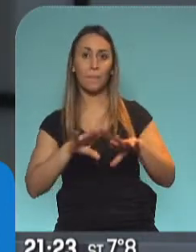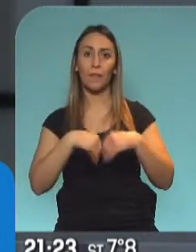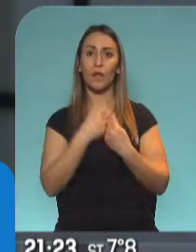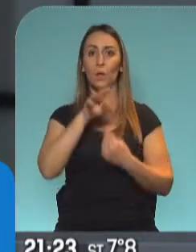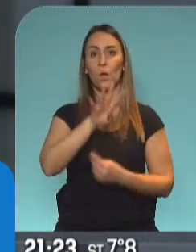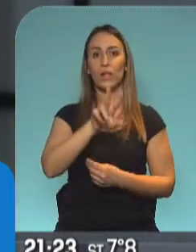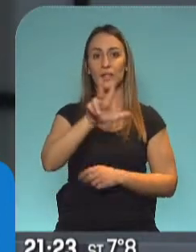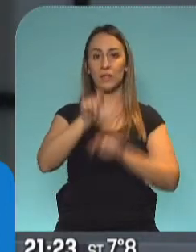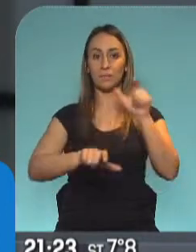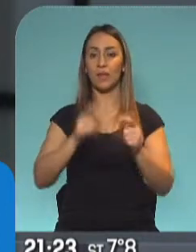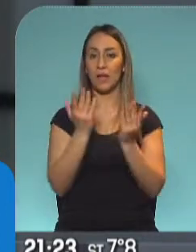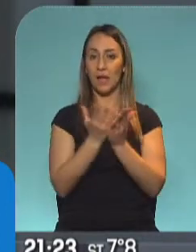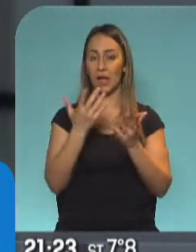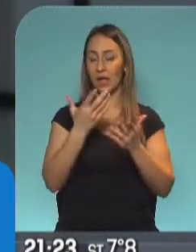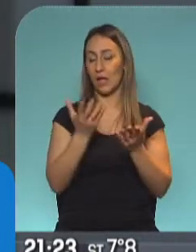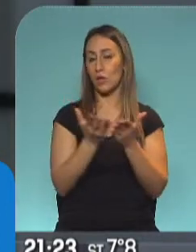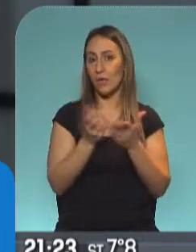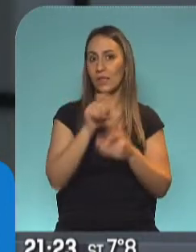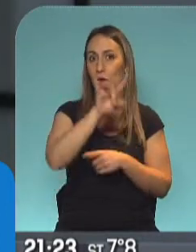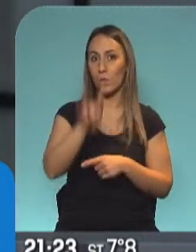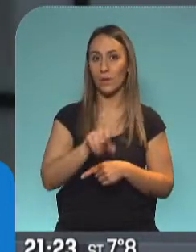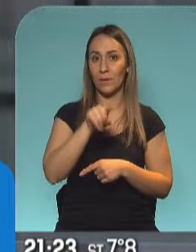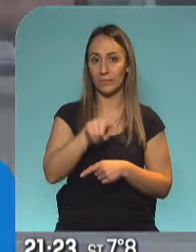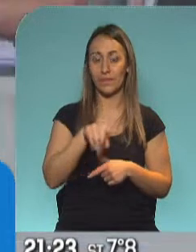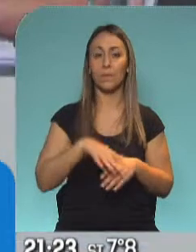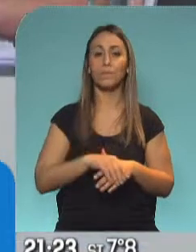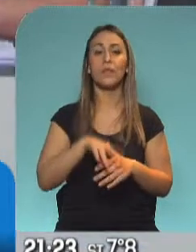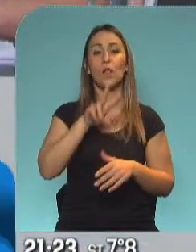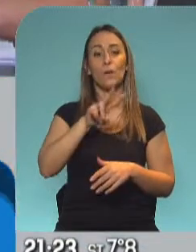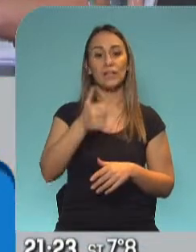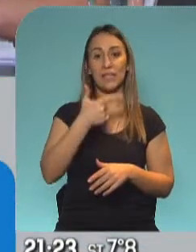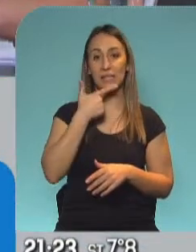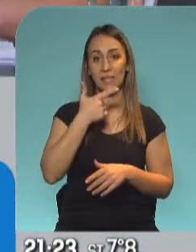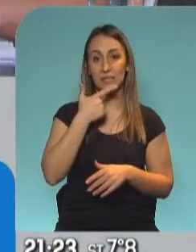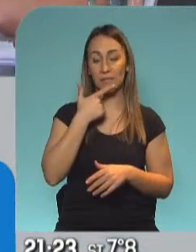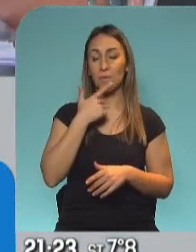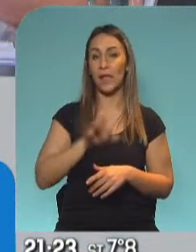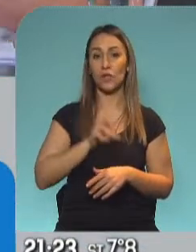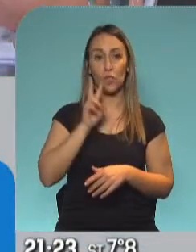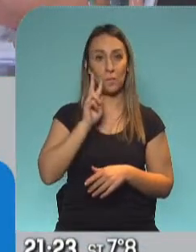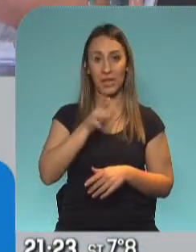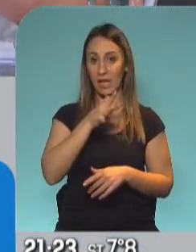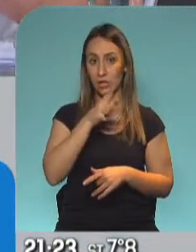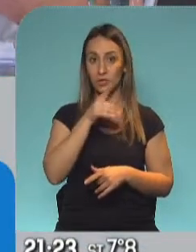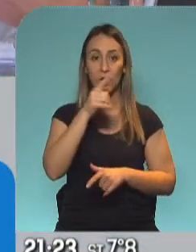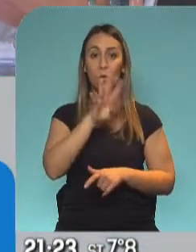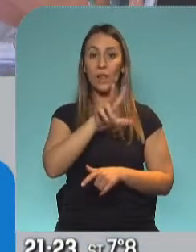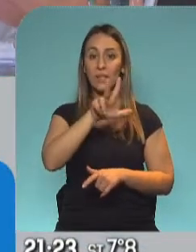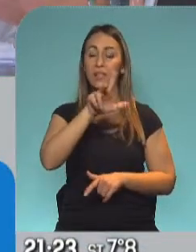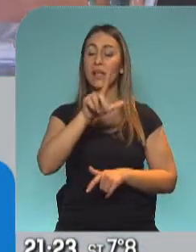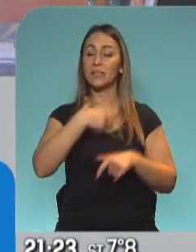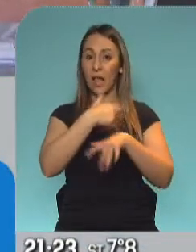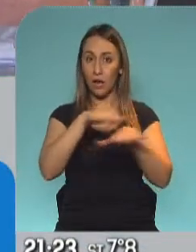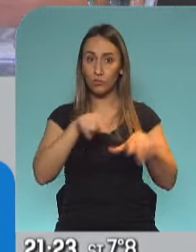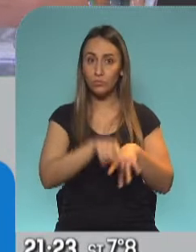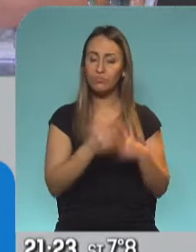secundaria hace casi 6 años, el 26 de septiembre del 2014, fueron desaparecidos. Se subieron